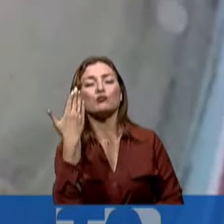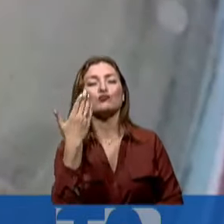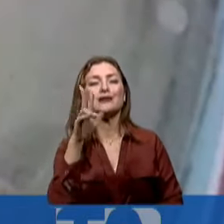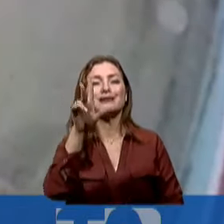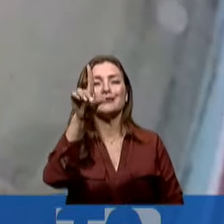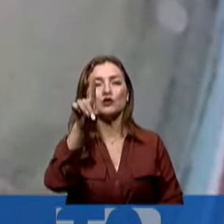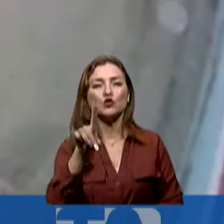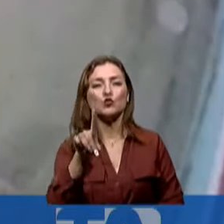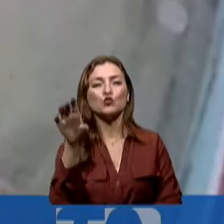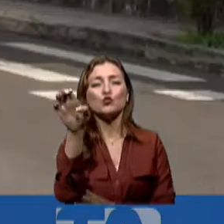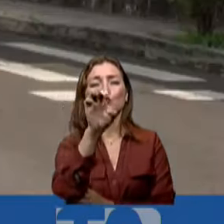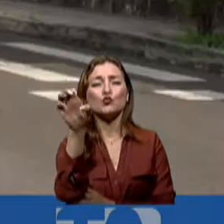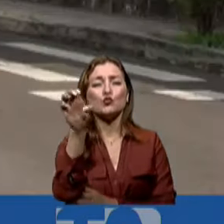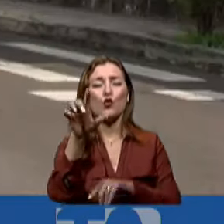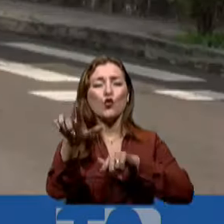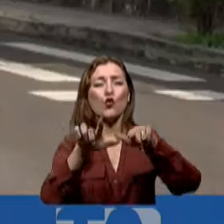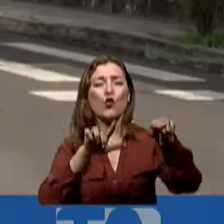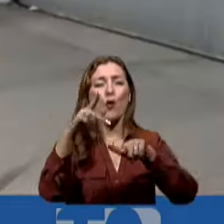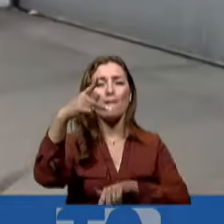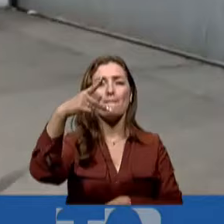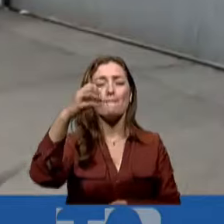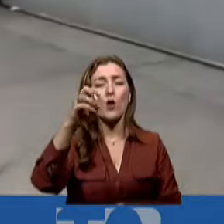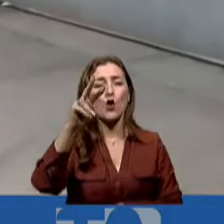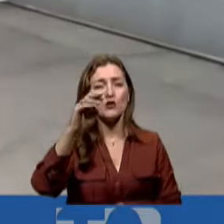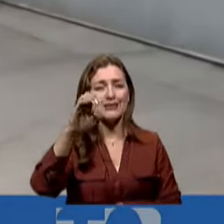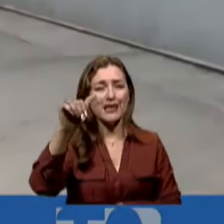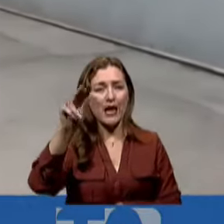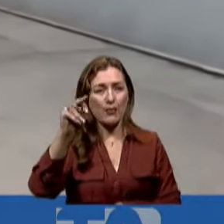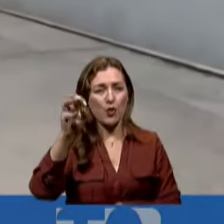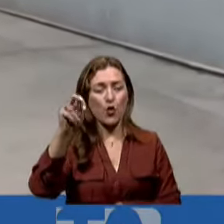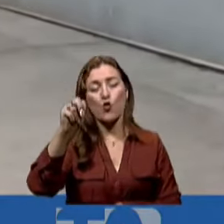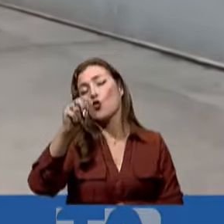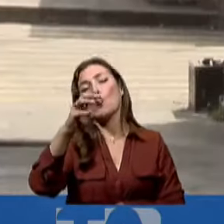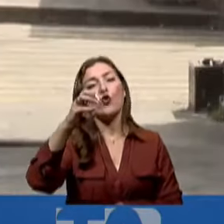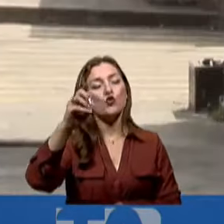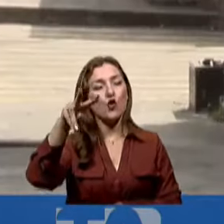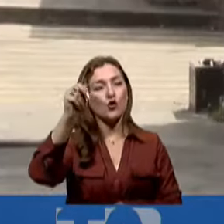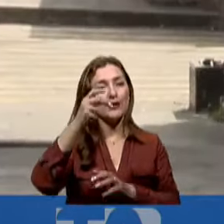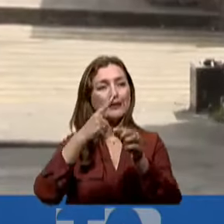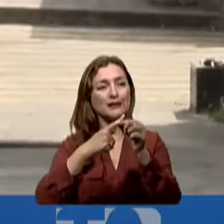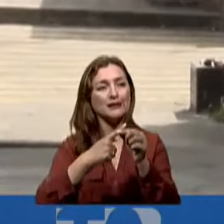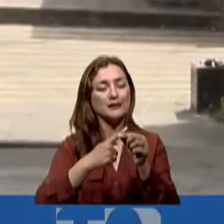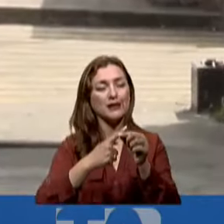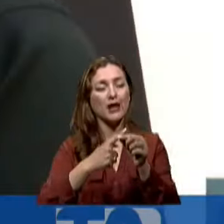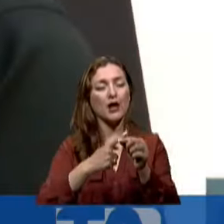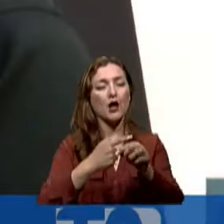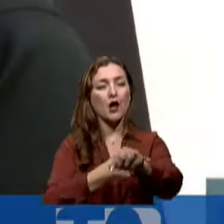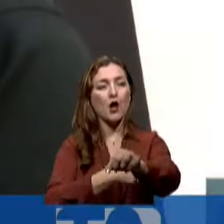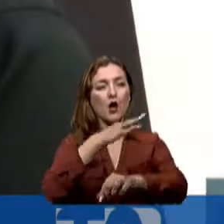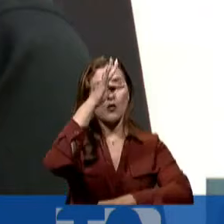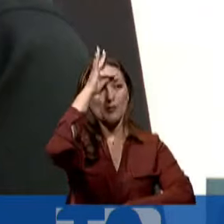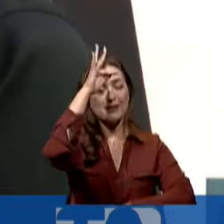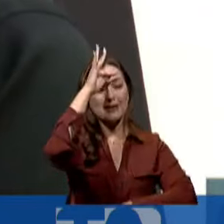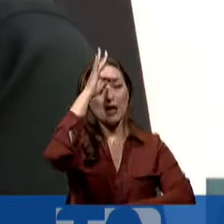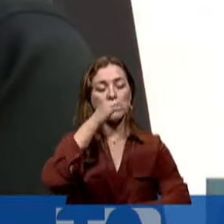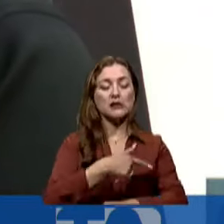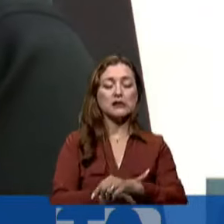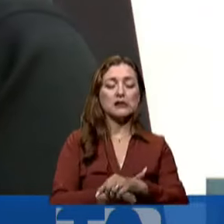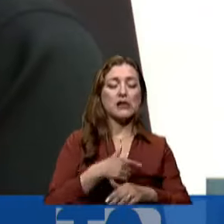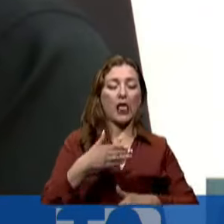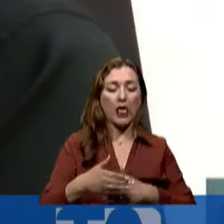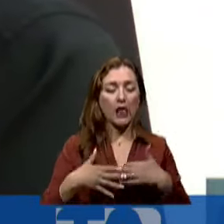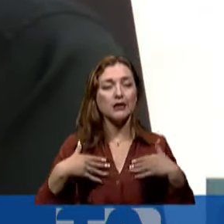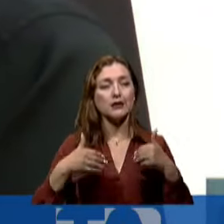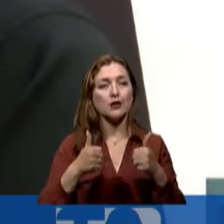pasado 31 de enero en el sector de Ponciano, en el norte de Quito, y quien hoy se recupera del incidente. Imagínense, yo llegué